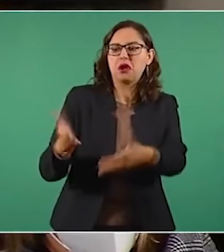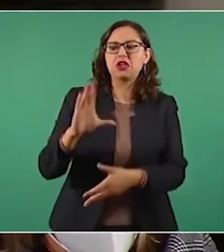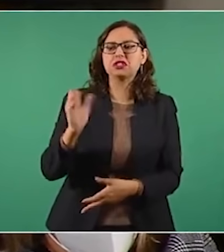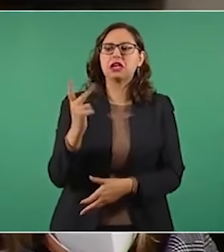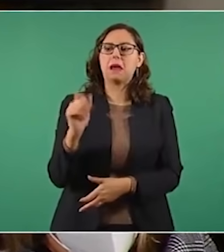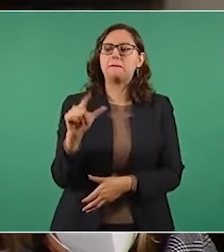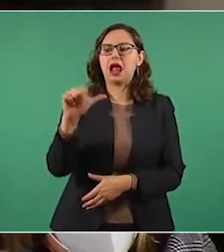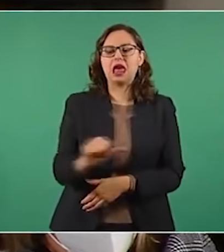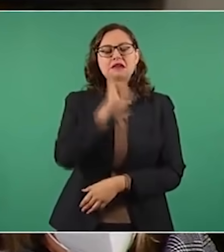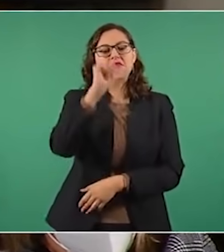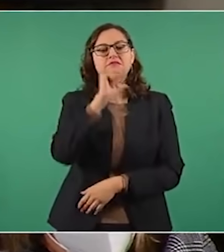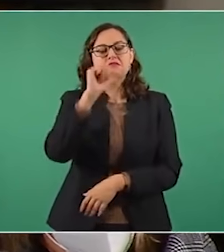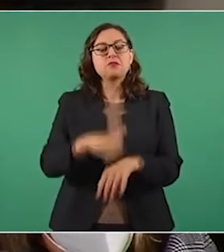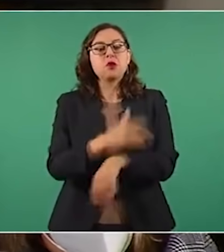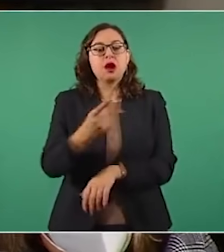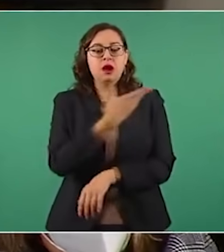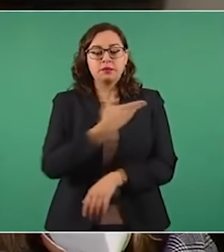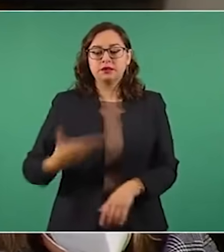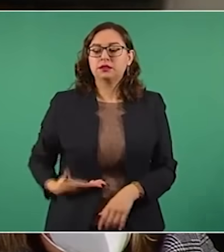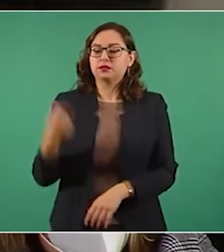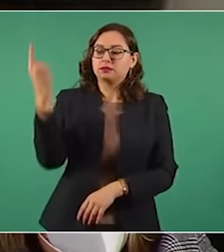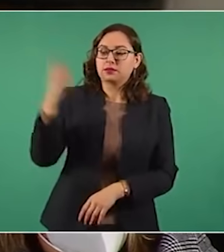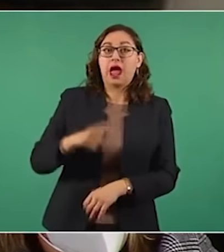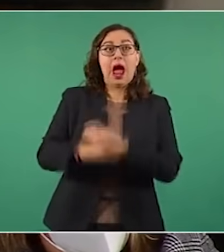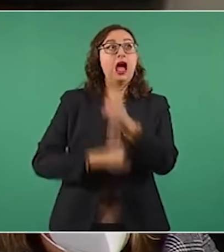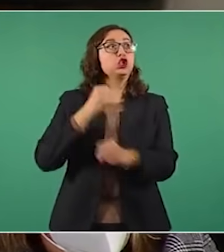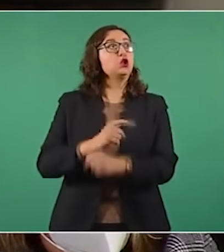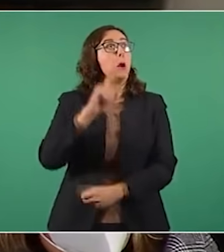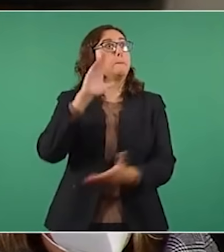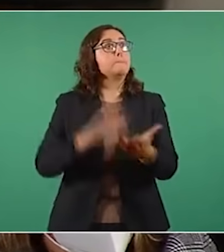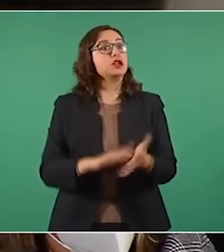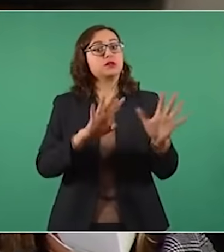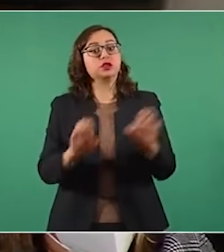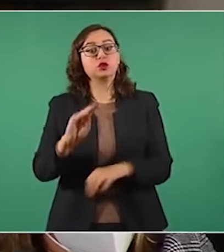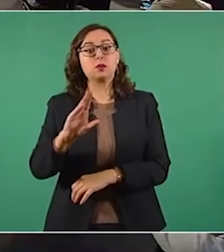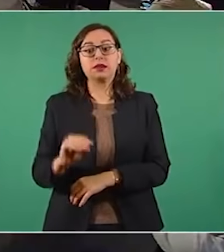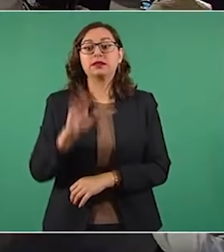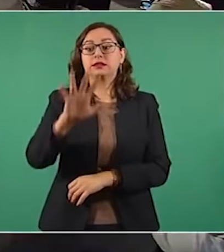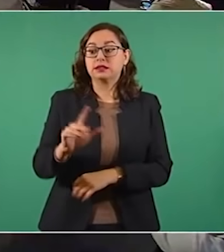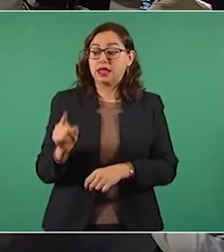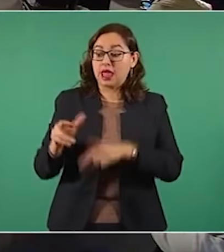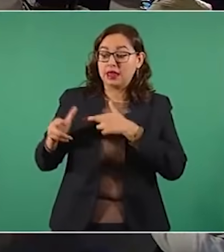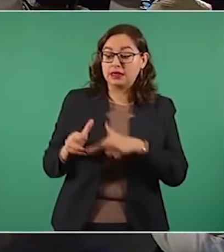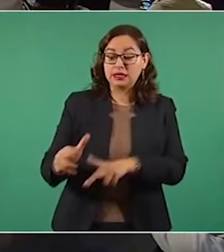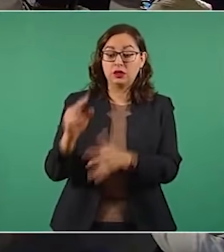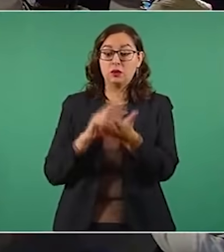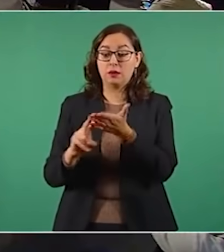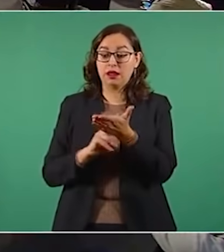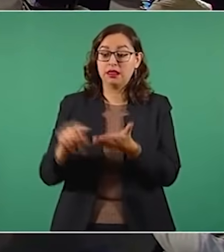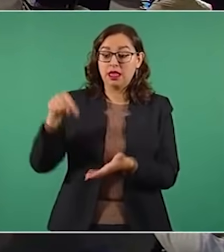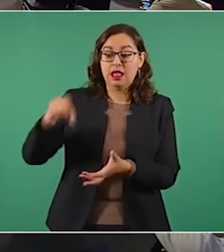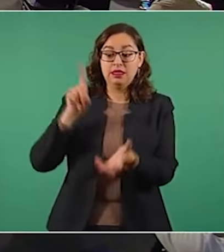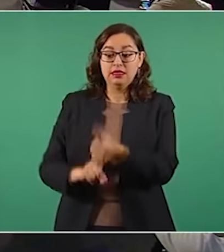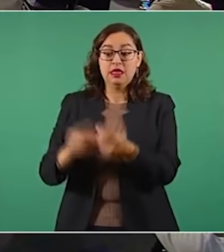ya que existe un decreto presidencial que data de 1995 en el que se establece que el agua del Río Verde, donde se encuentra esta